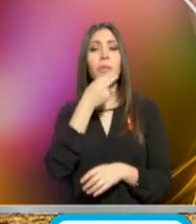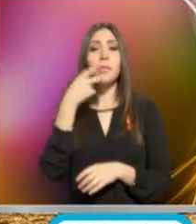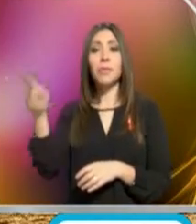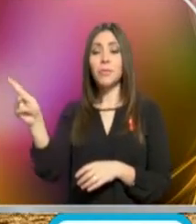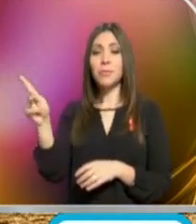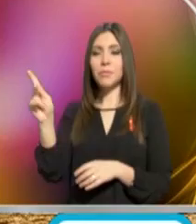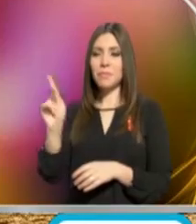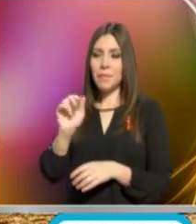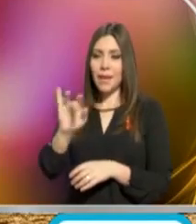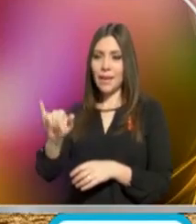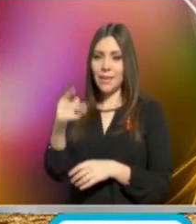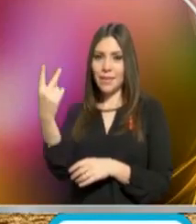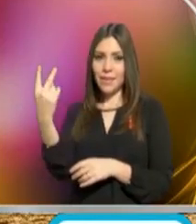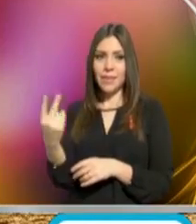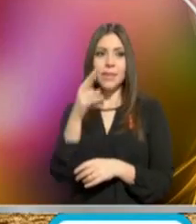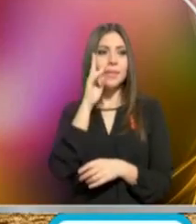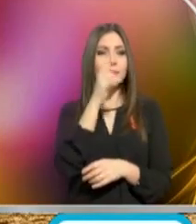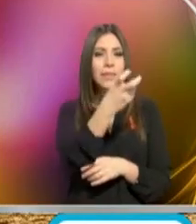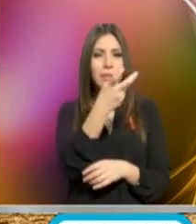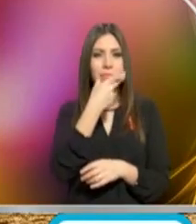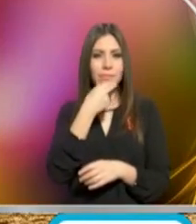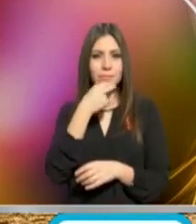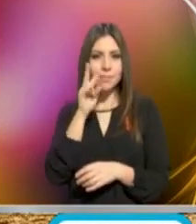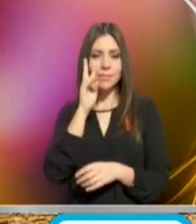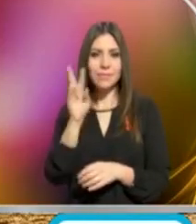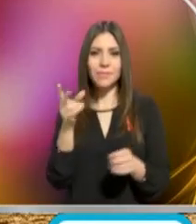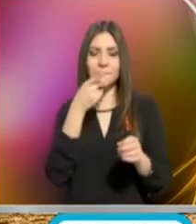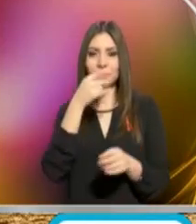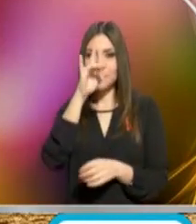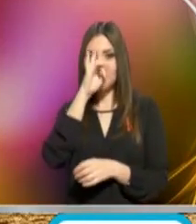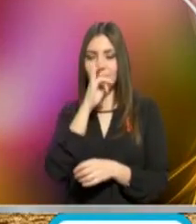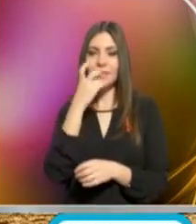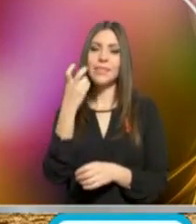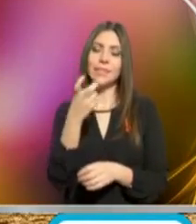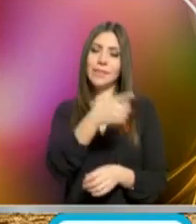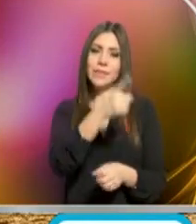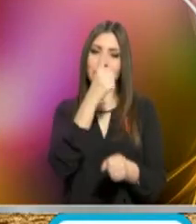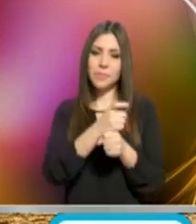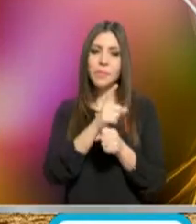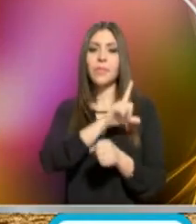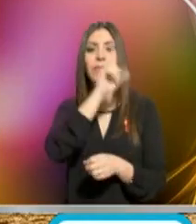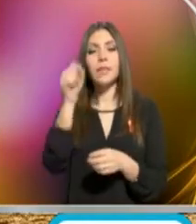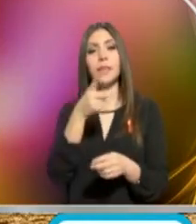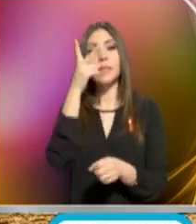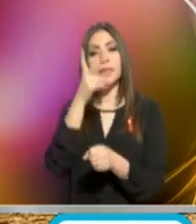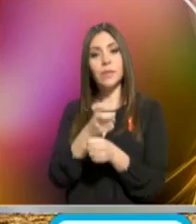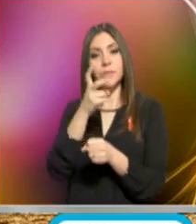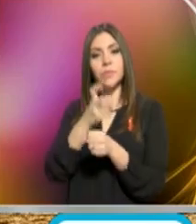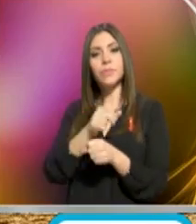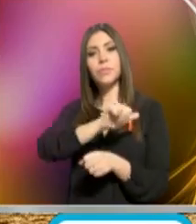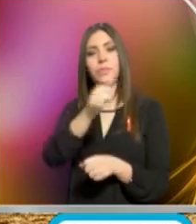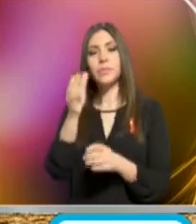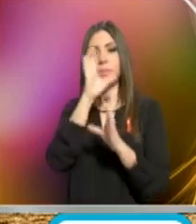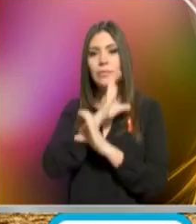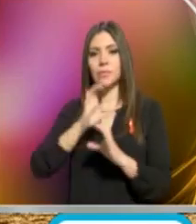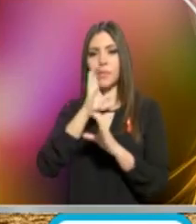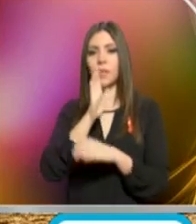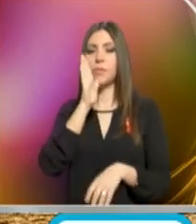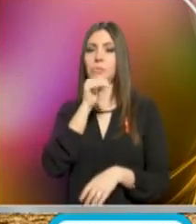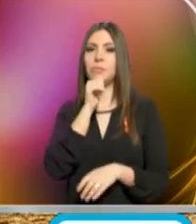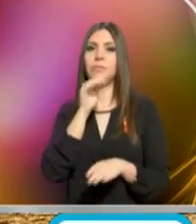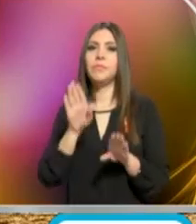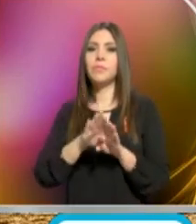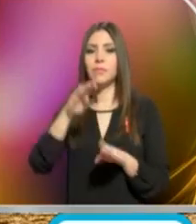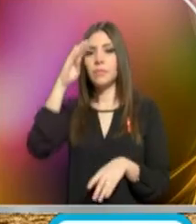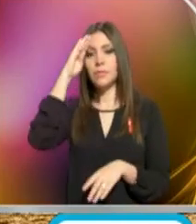Ay, qué Right Said Fred. bonito. Bueno, es I'm Too Ándale. Sexy, es nuestra número uno. Después nos vamos con otra canción y bueno, no podíamos dejar